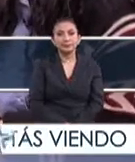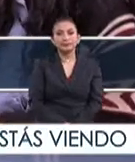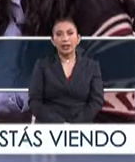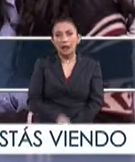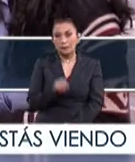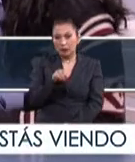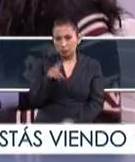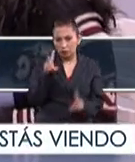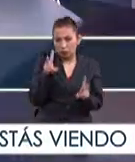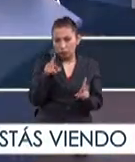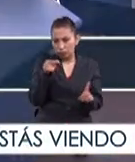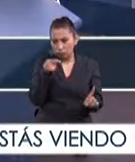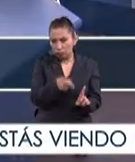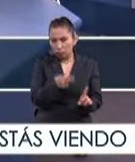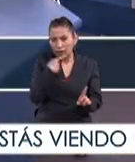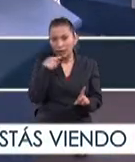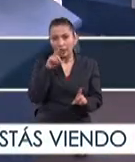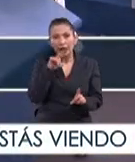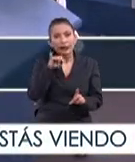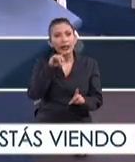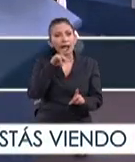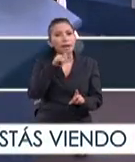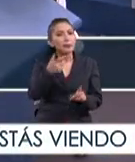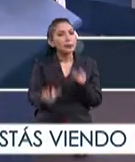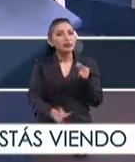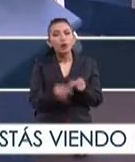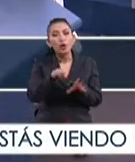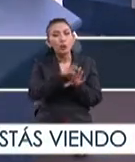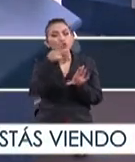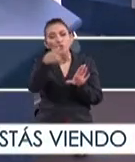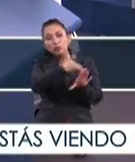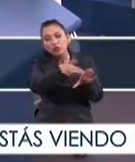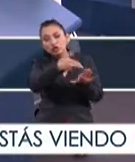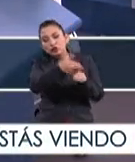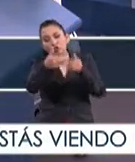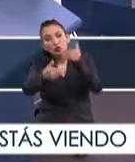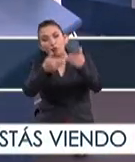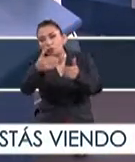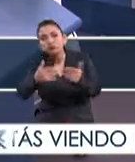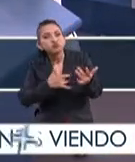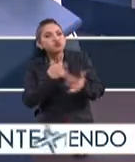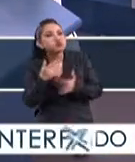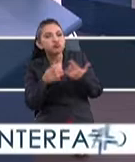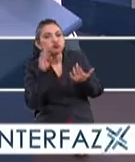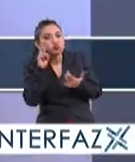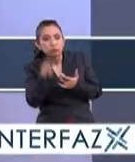ese sentido, Daniela, a mí me gustaría preguntarte cómo ha sido este proceso de